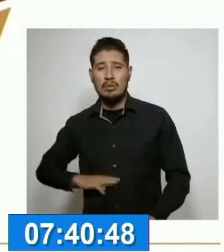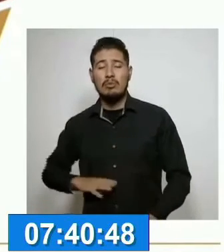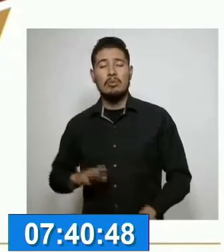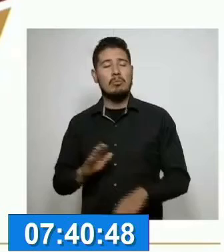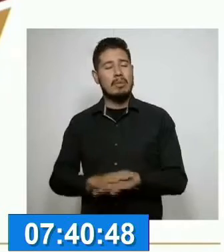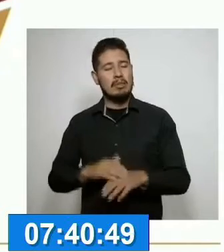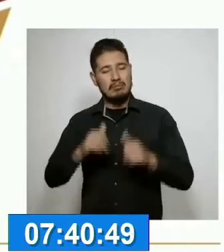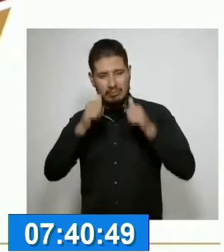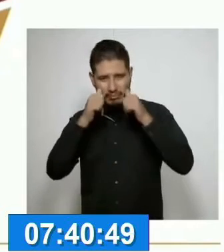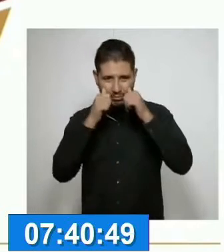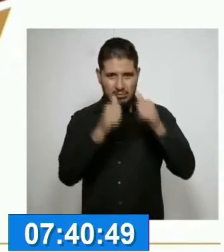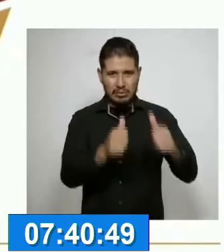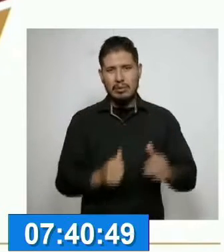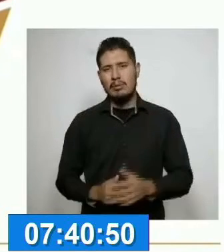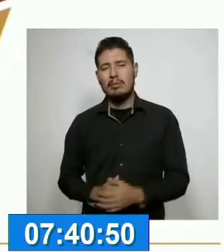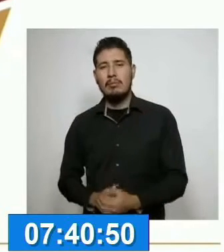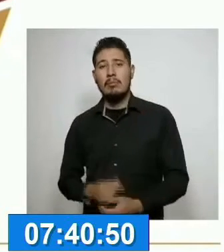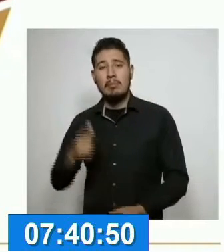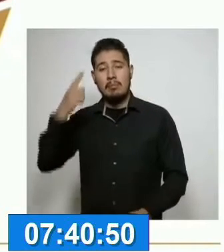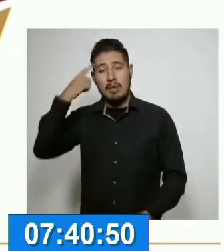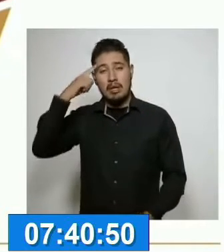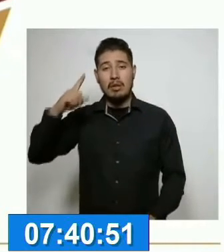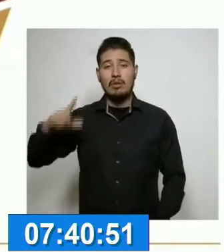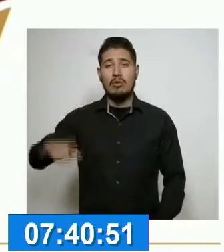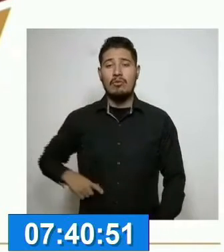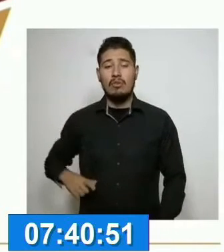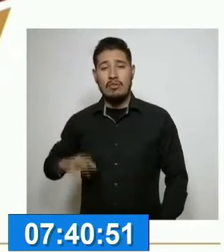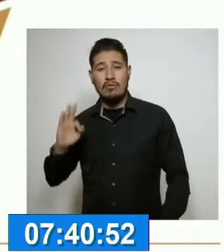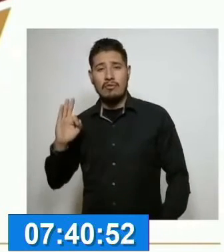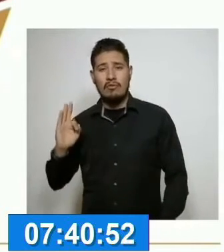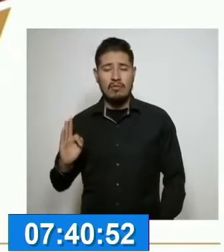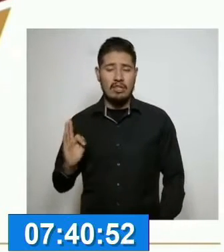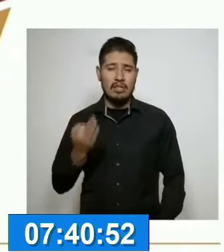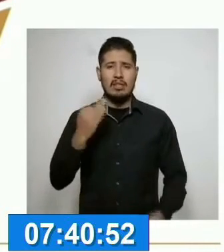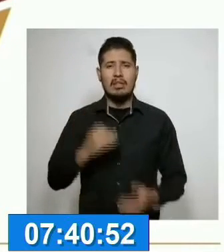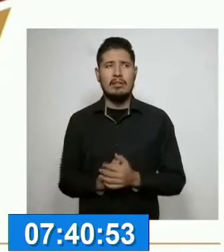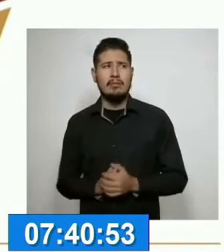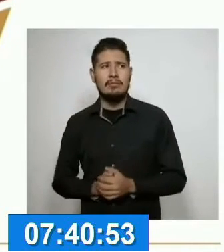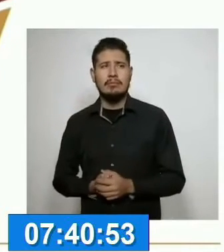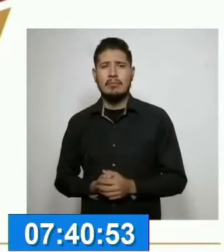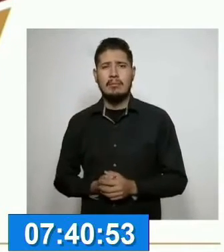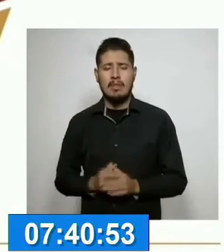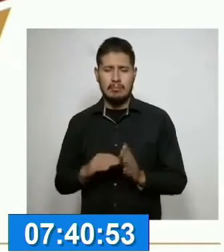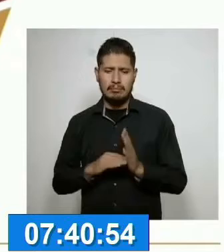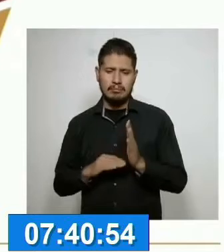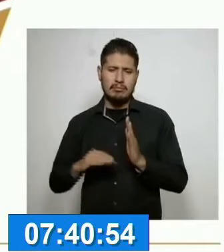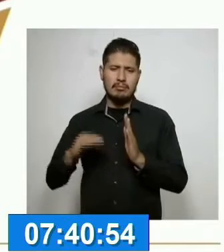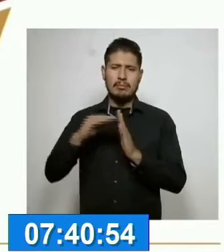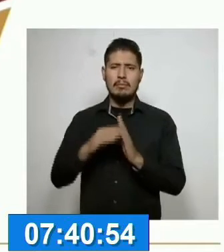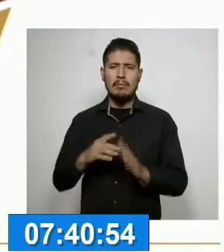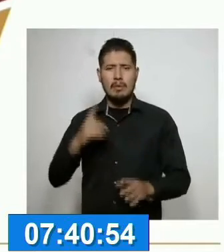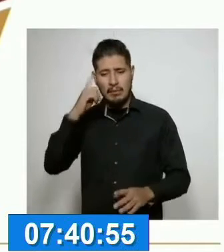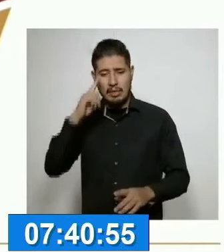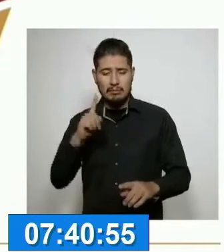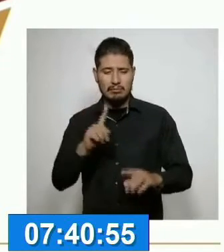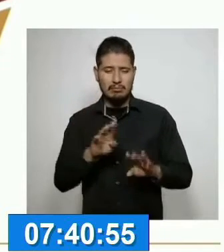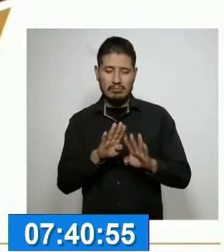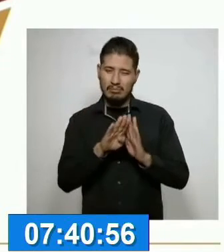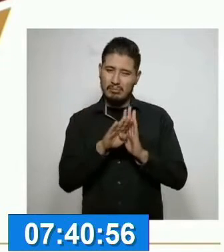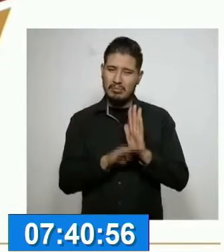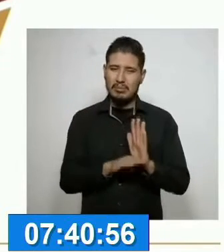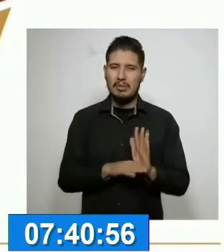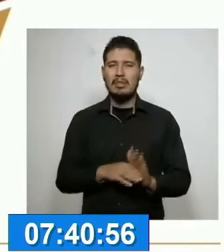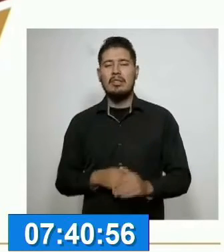atención prioritaria para el gobierno federal. Asimismo, mantener e incrementar las acciones de prevención del delito, de